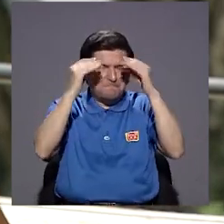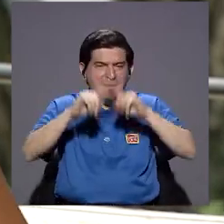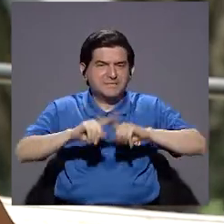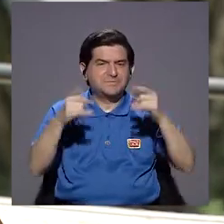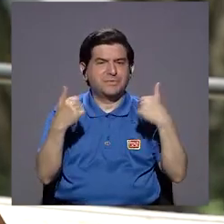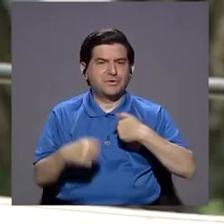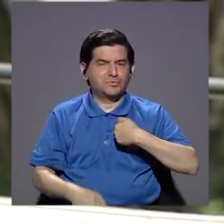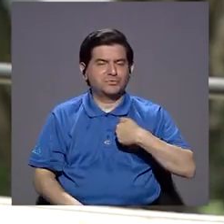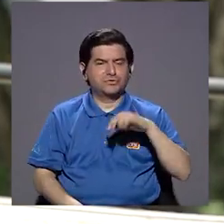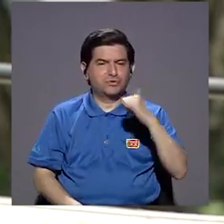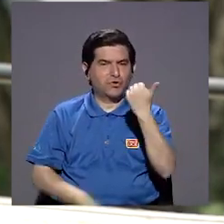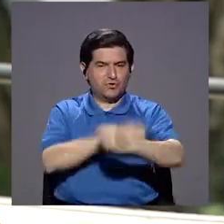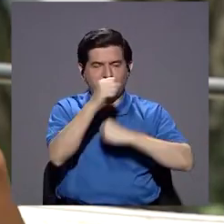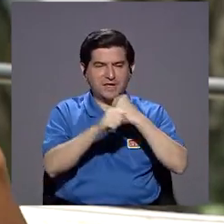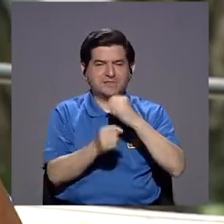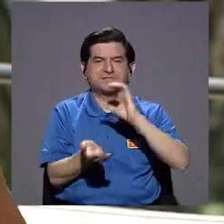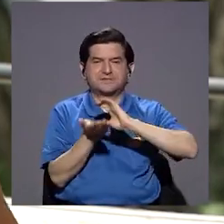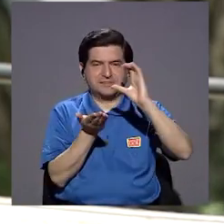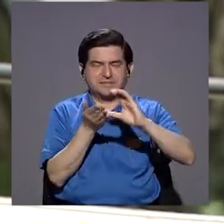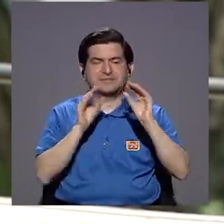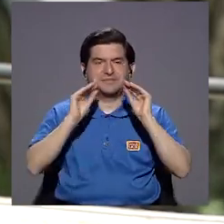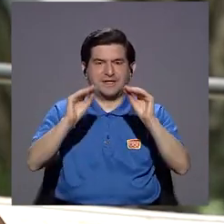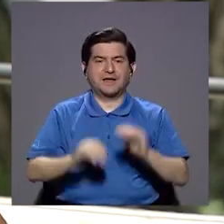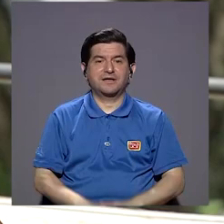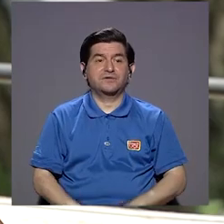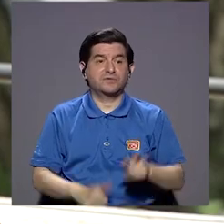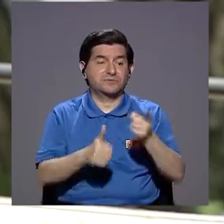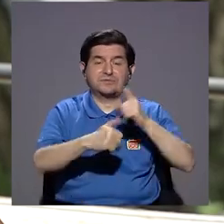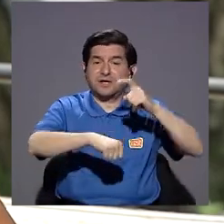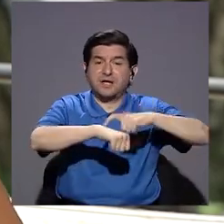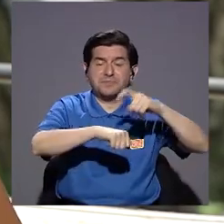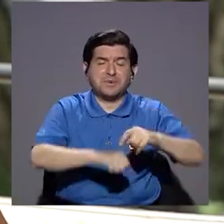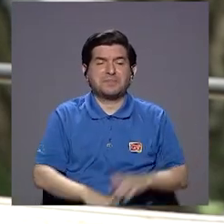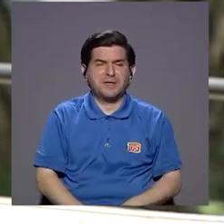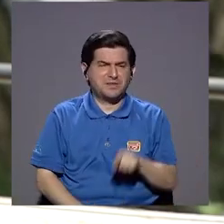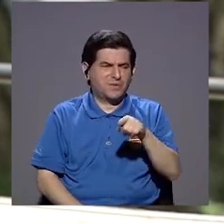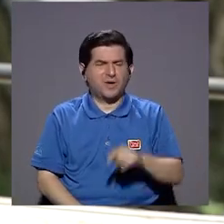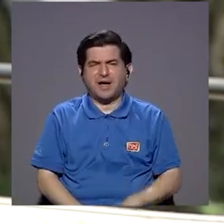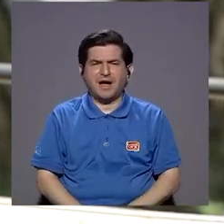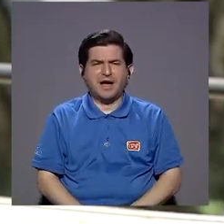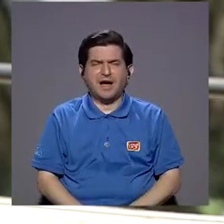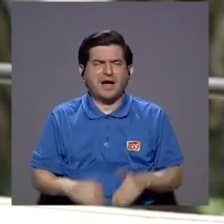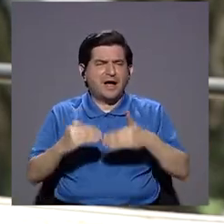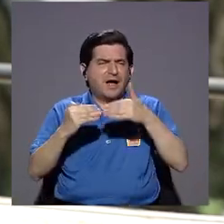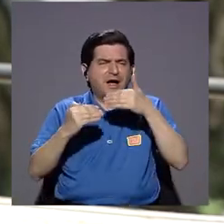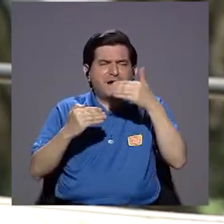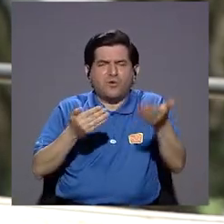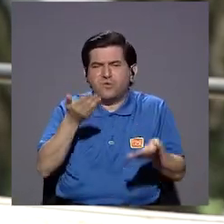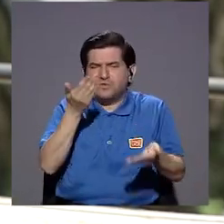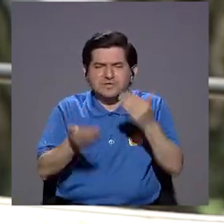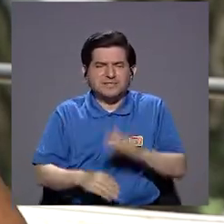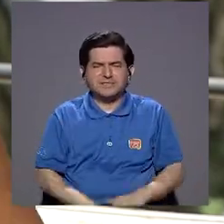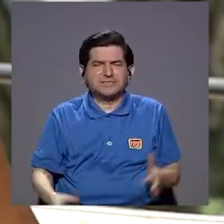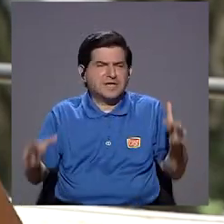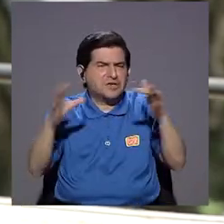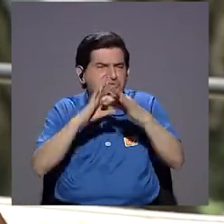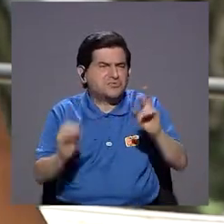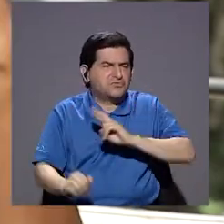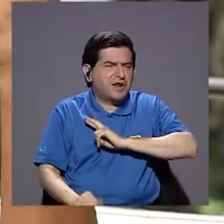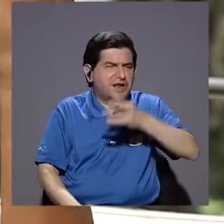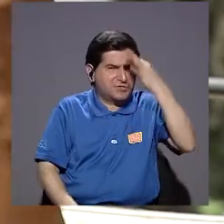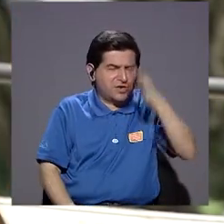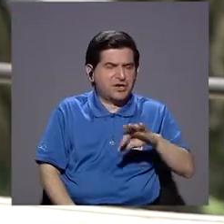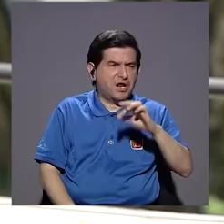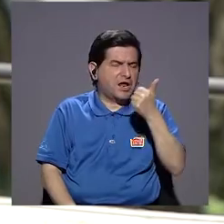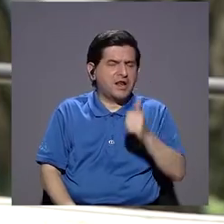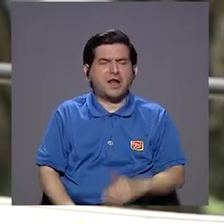pero por ejemplo, yo tengo 10 años de dar el curso y al principio había como un gran tabú de que si íbamos a hacer cosas religiosas, que si íbamos a